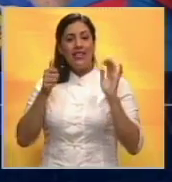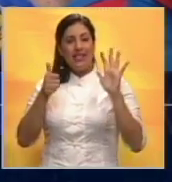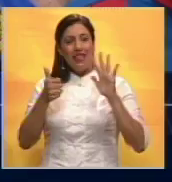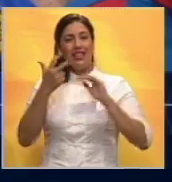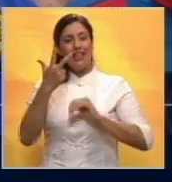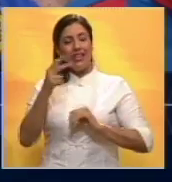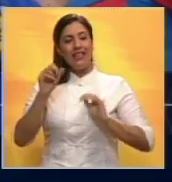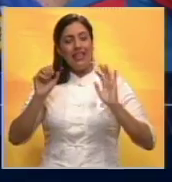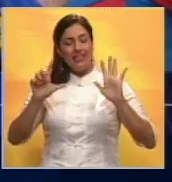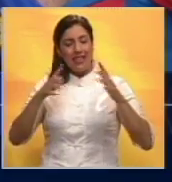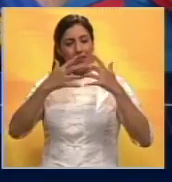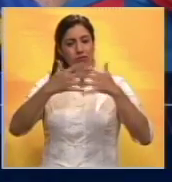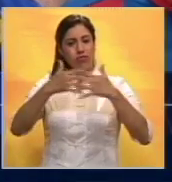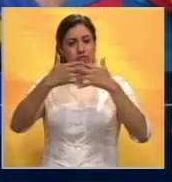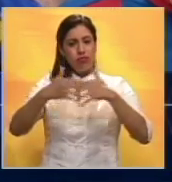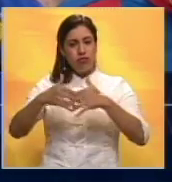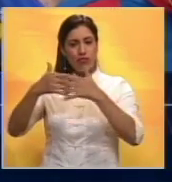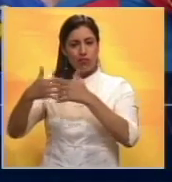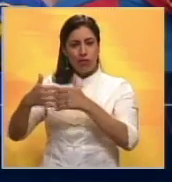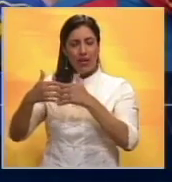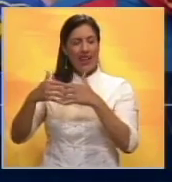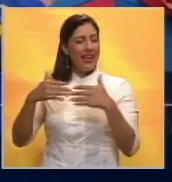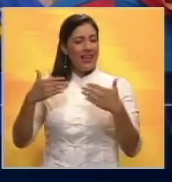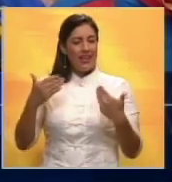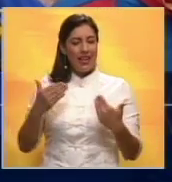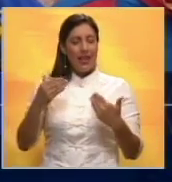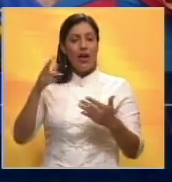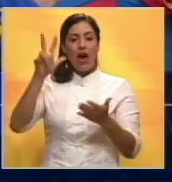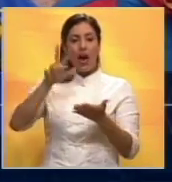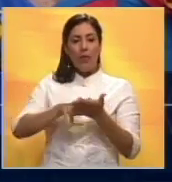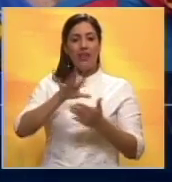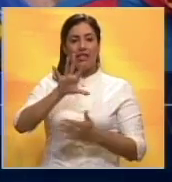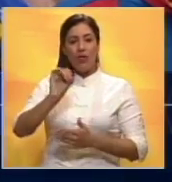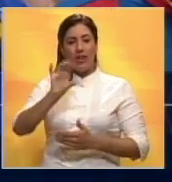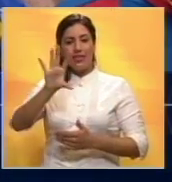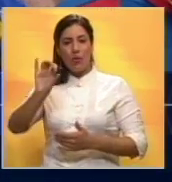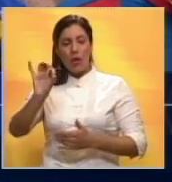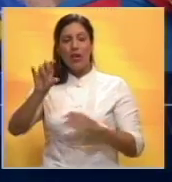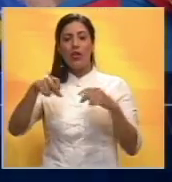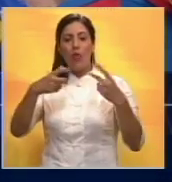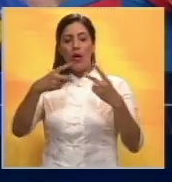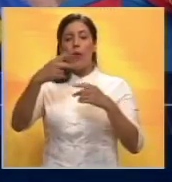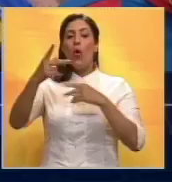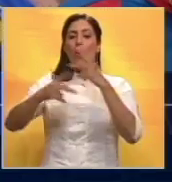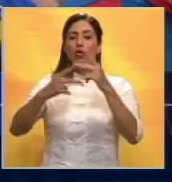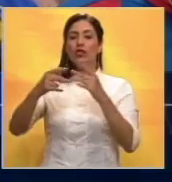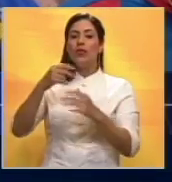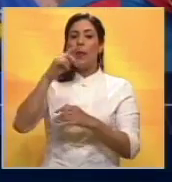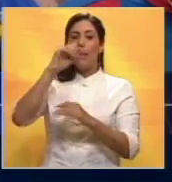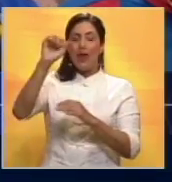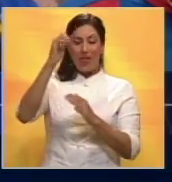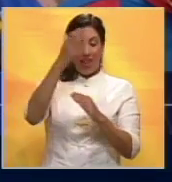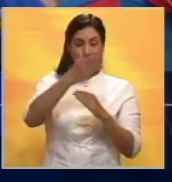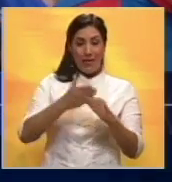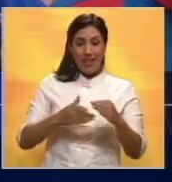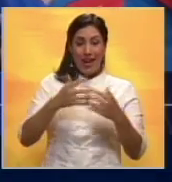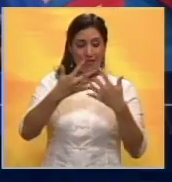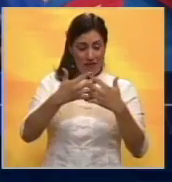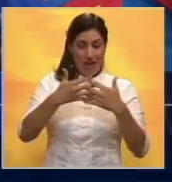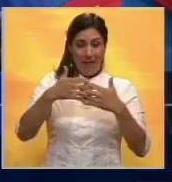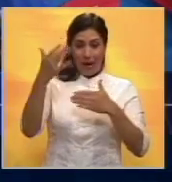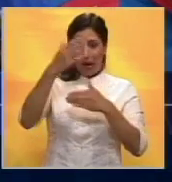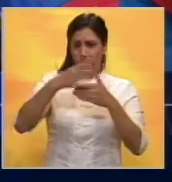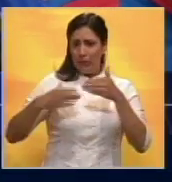637 plantas industriales que con el decreto 5050 del presidente Nicolás Maduro la mitad de lo que de lo que